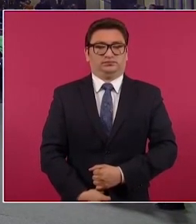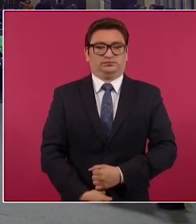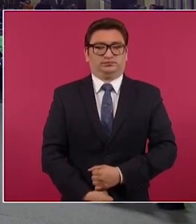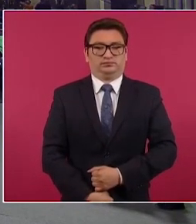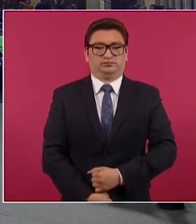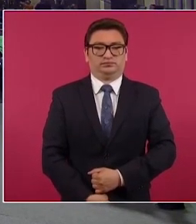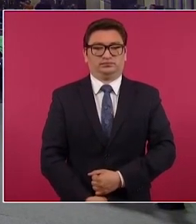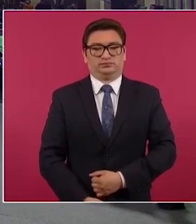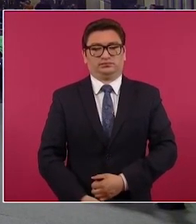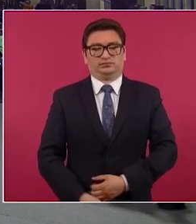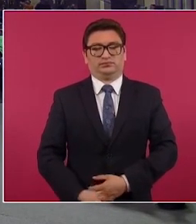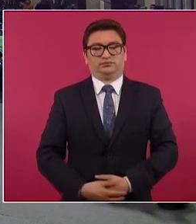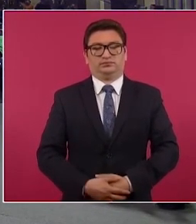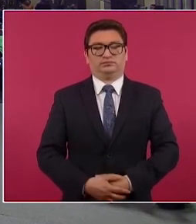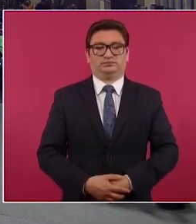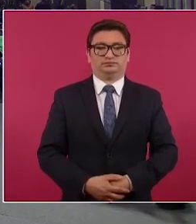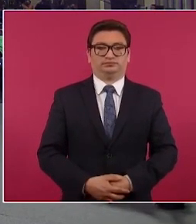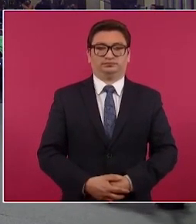Entonces, sí es un asunto